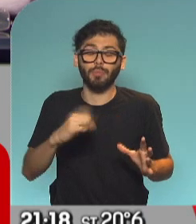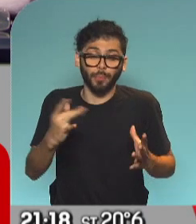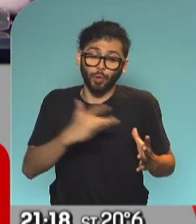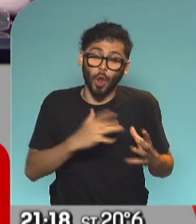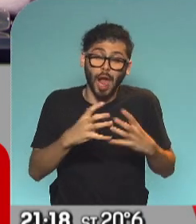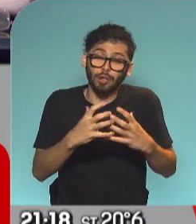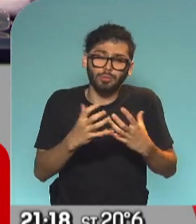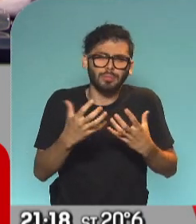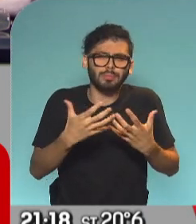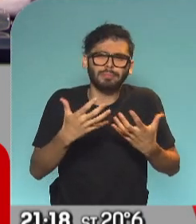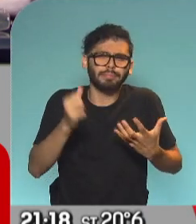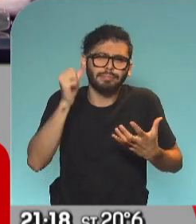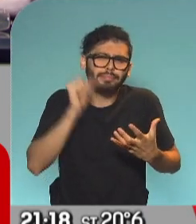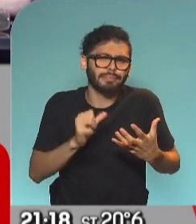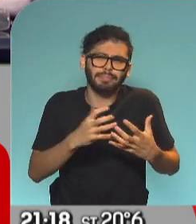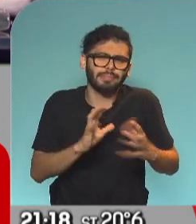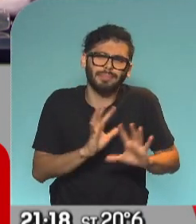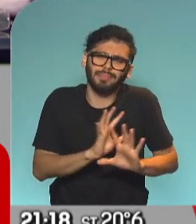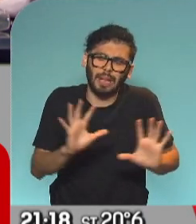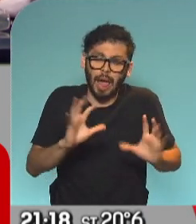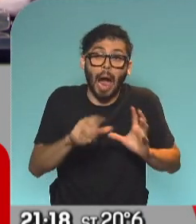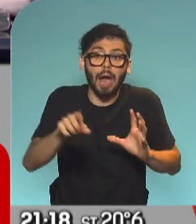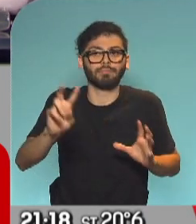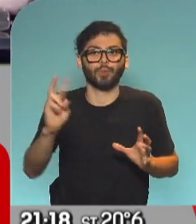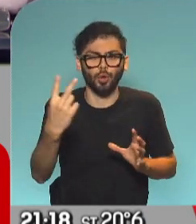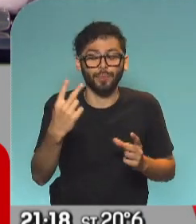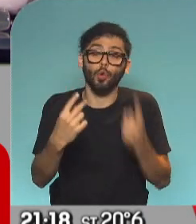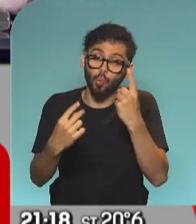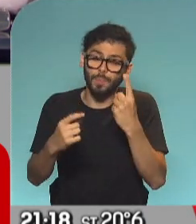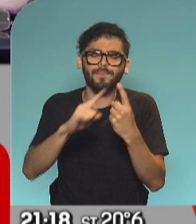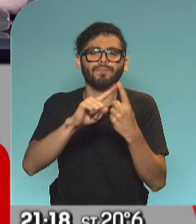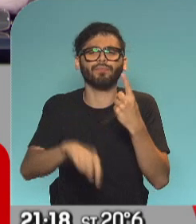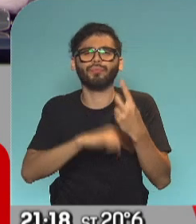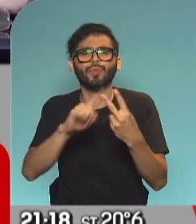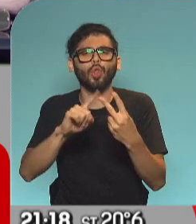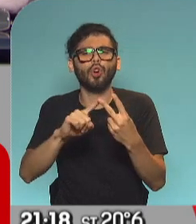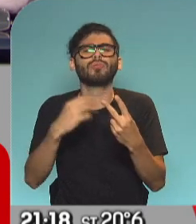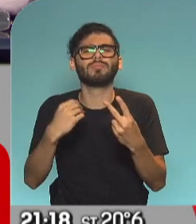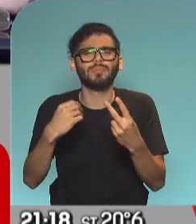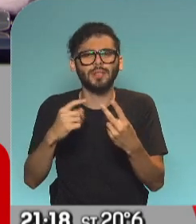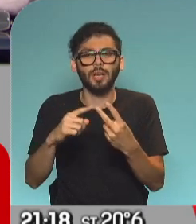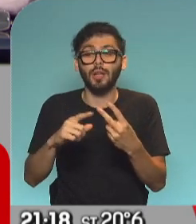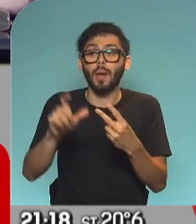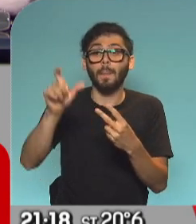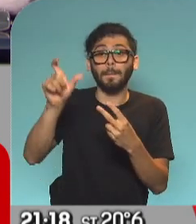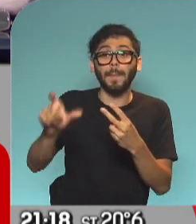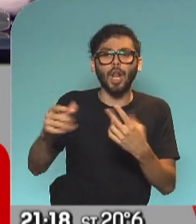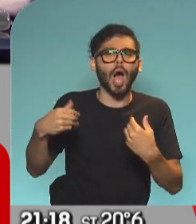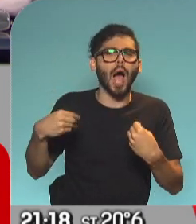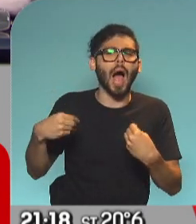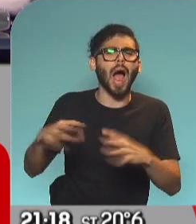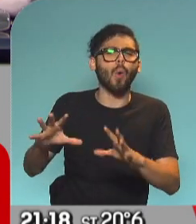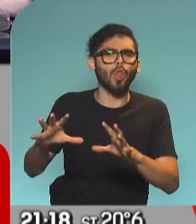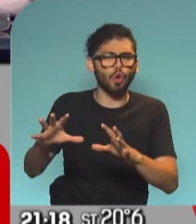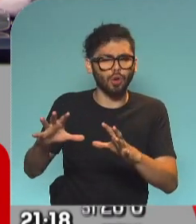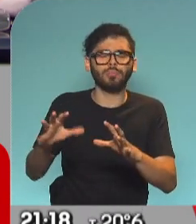ahora vamos a hablar de eso, y que le hubiera causado la muerte. Y la segunda es el eventual abandono de persona, es decir,